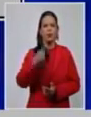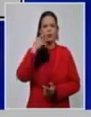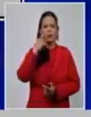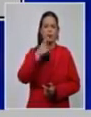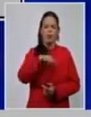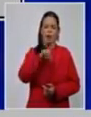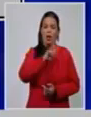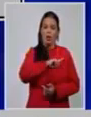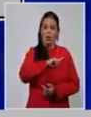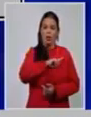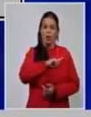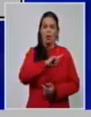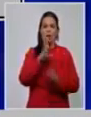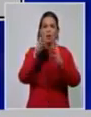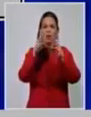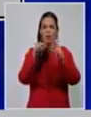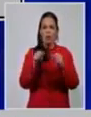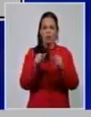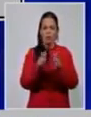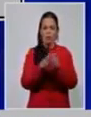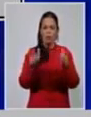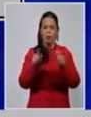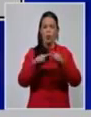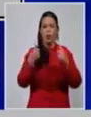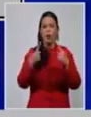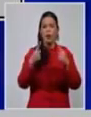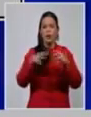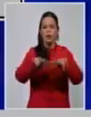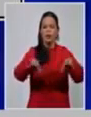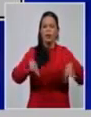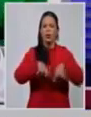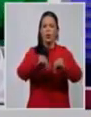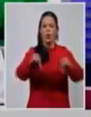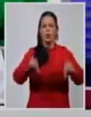ayer, pues también relacionado con un evento